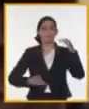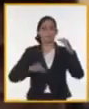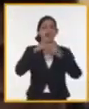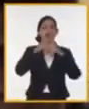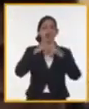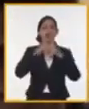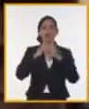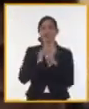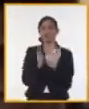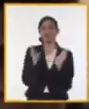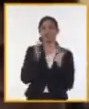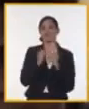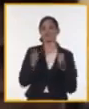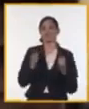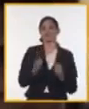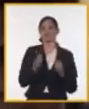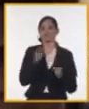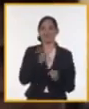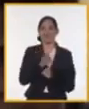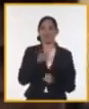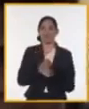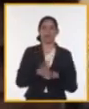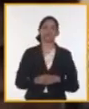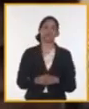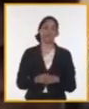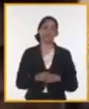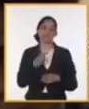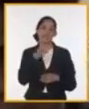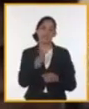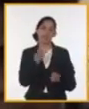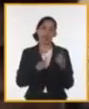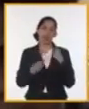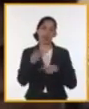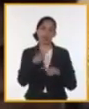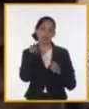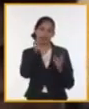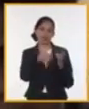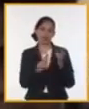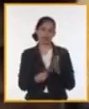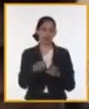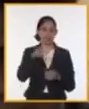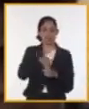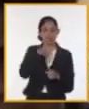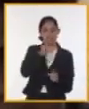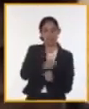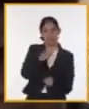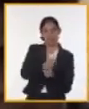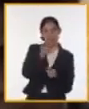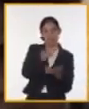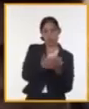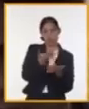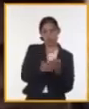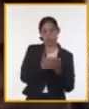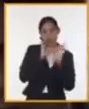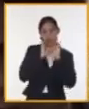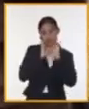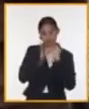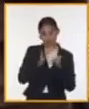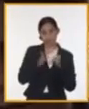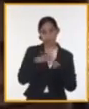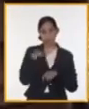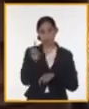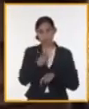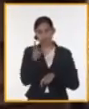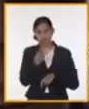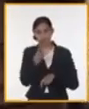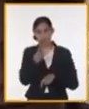los cuales se puede trabajar. Y quiero mencionar algunos de los aspectos que en las cooperativas nosotros nos hemos concentrado, porque tenemos cooperativas que